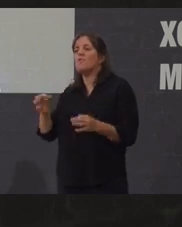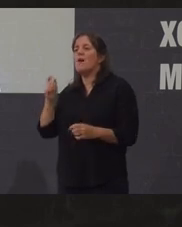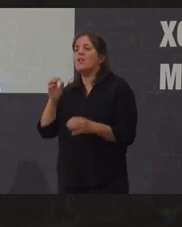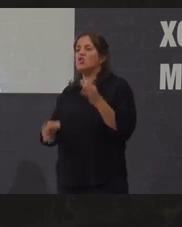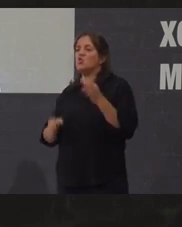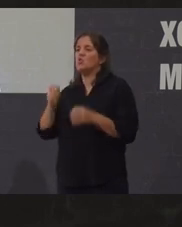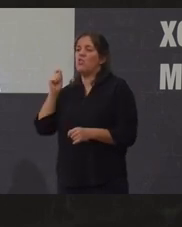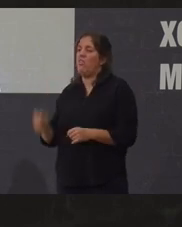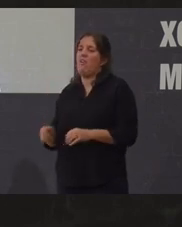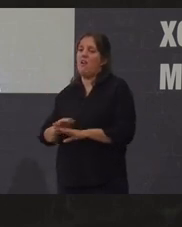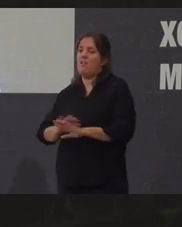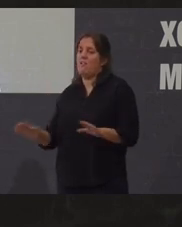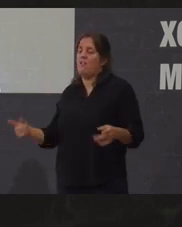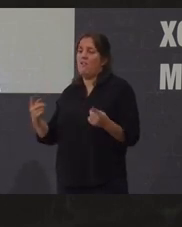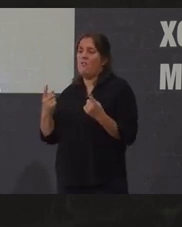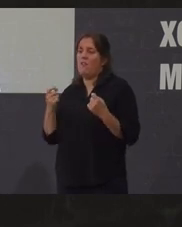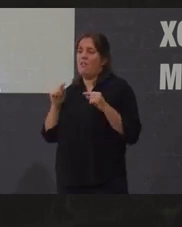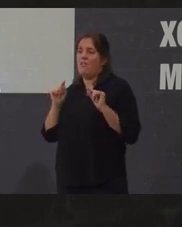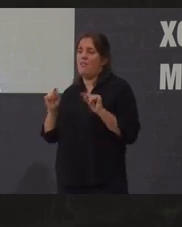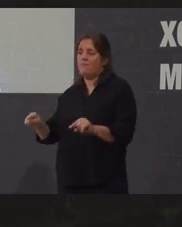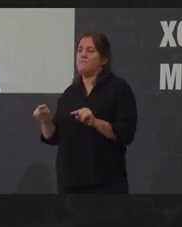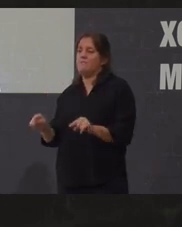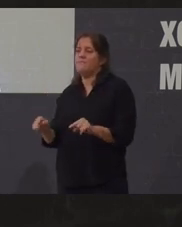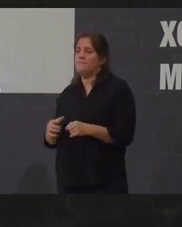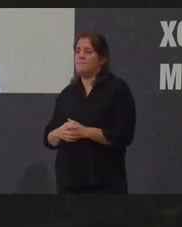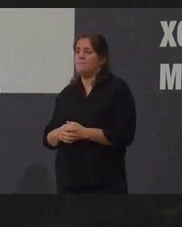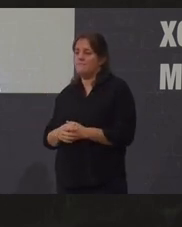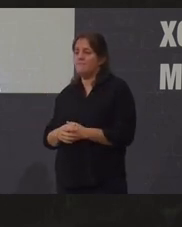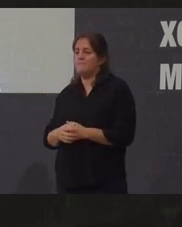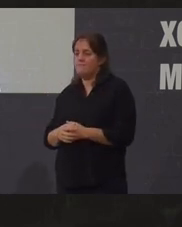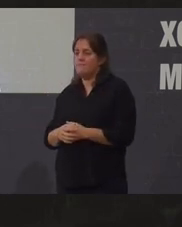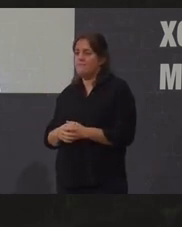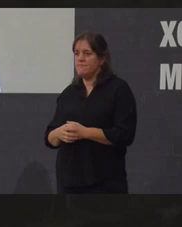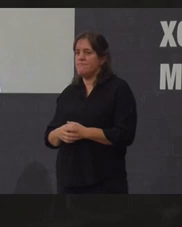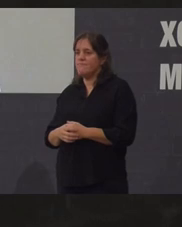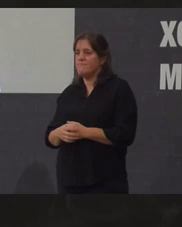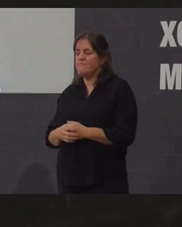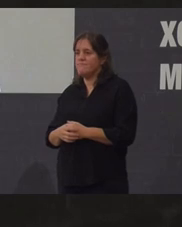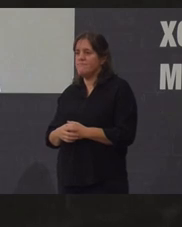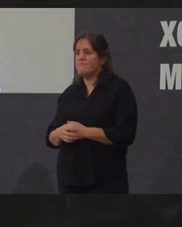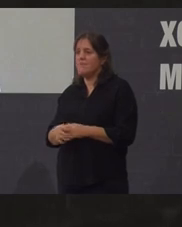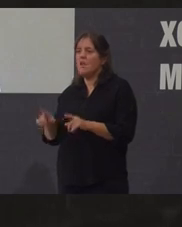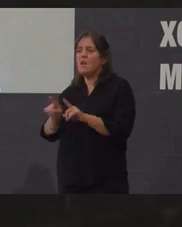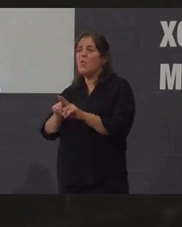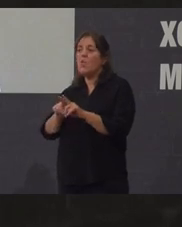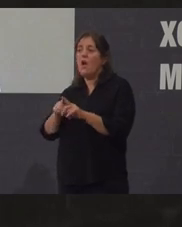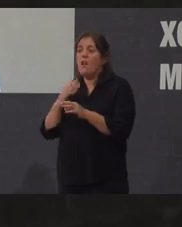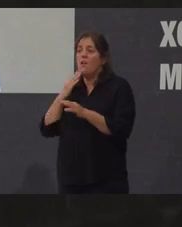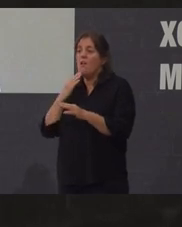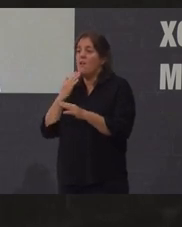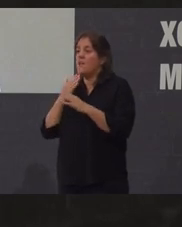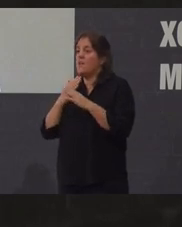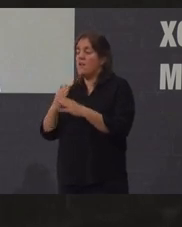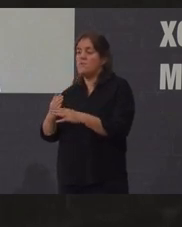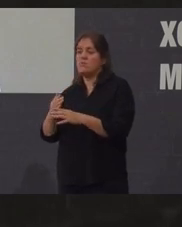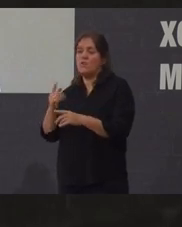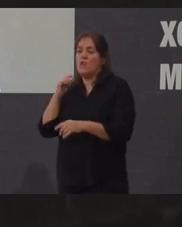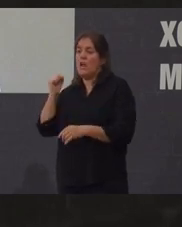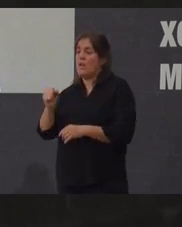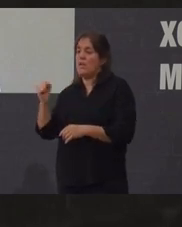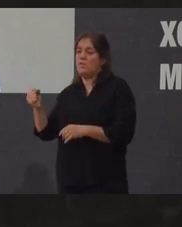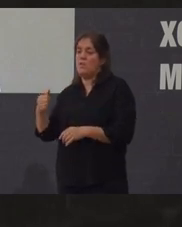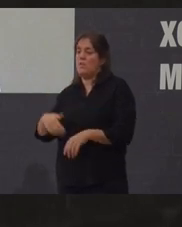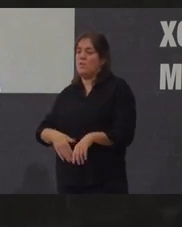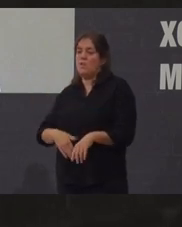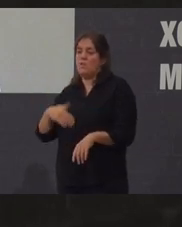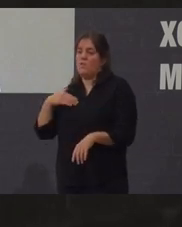judicial. A investigación formal judicial. Como no resto dos crímenes do